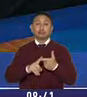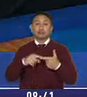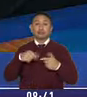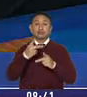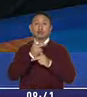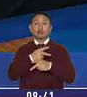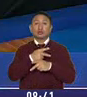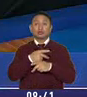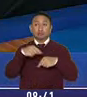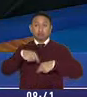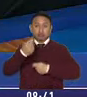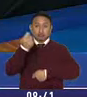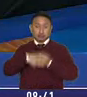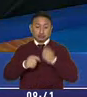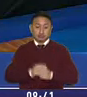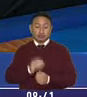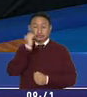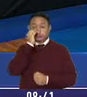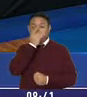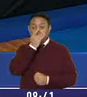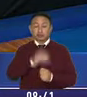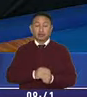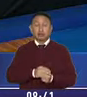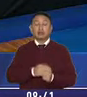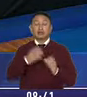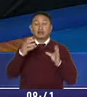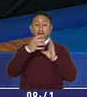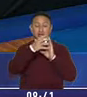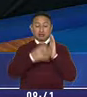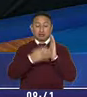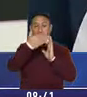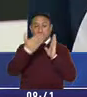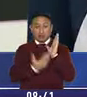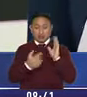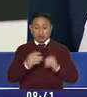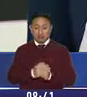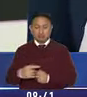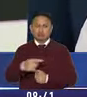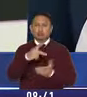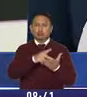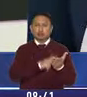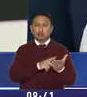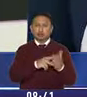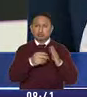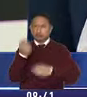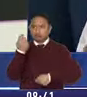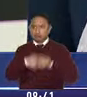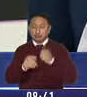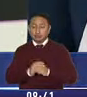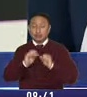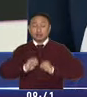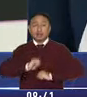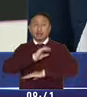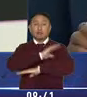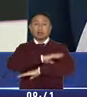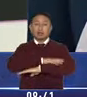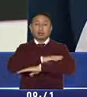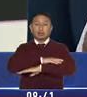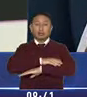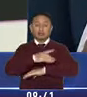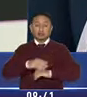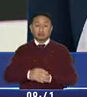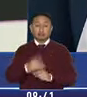productos de exportación, como las flores, el cacao, son productos de exportación para la cual haremos plataforma de inteligencia